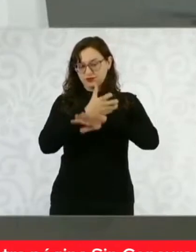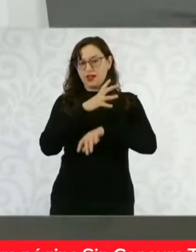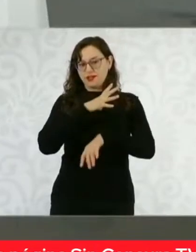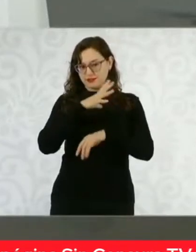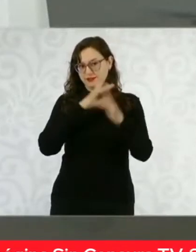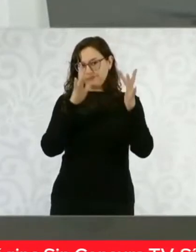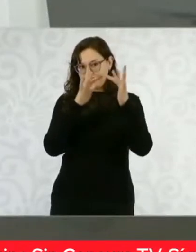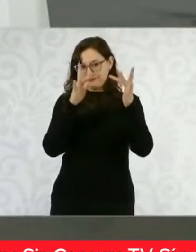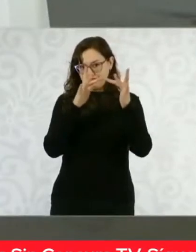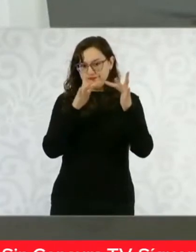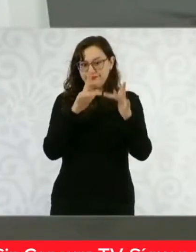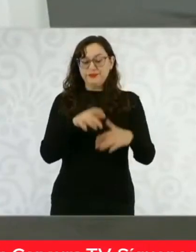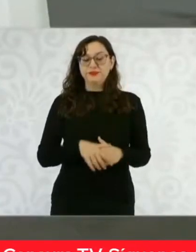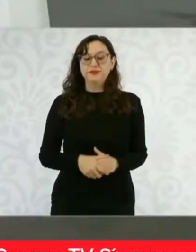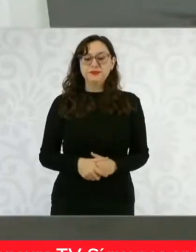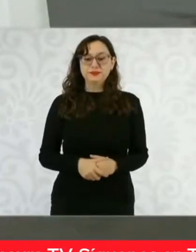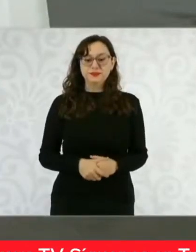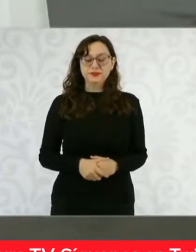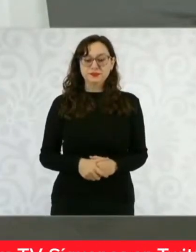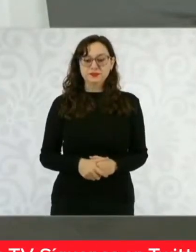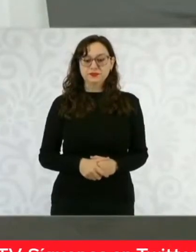Adelante.